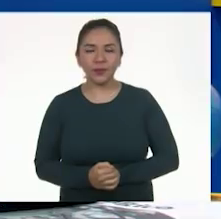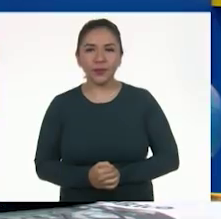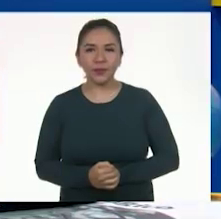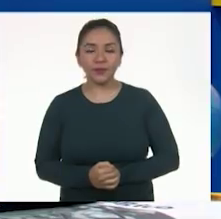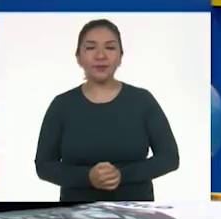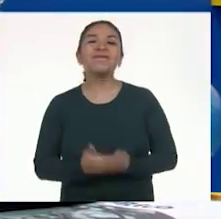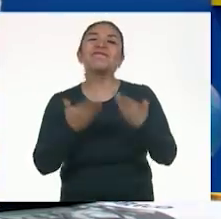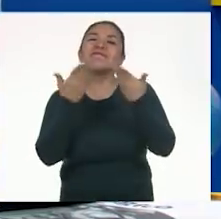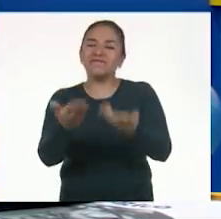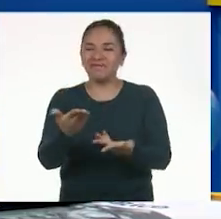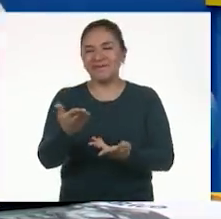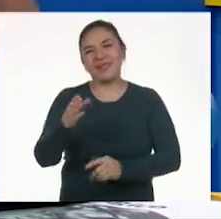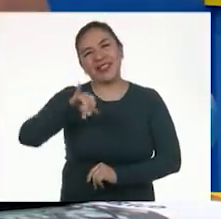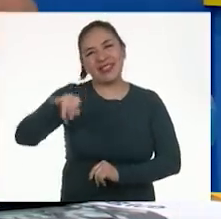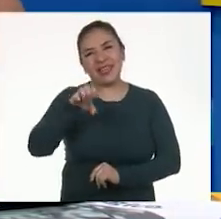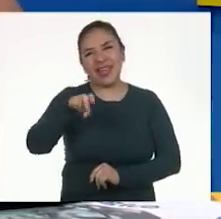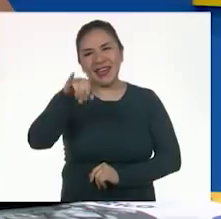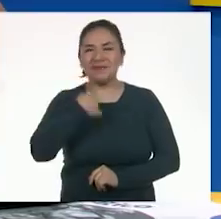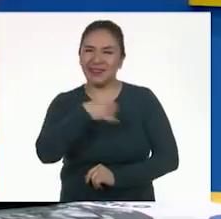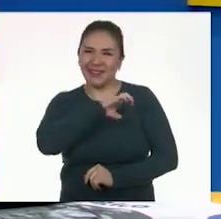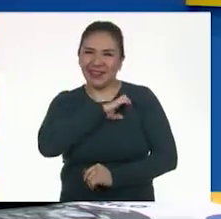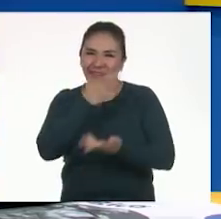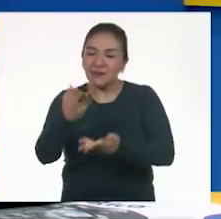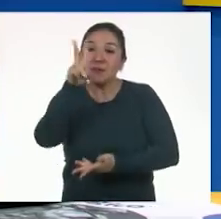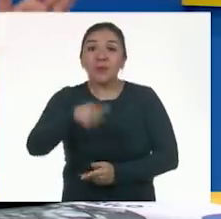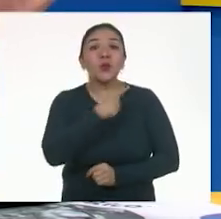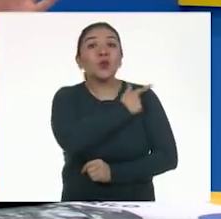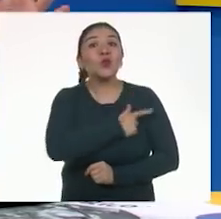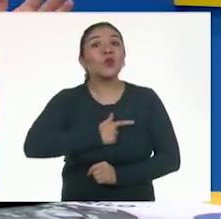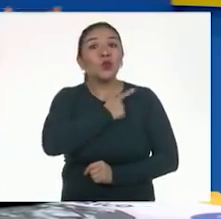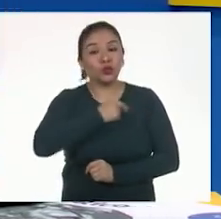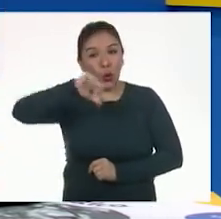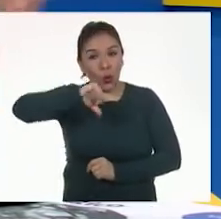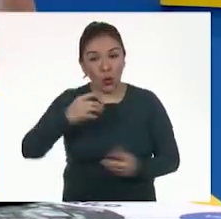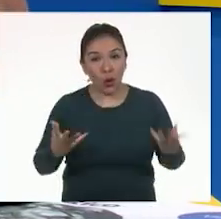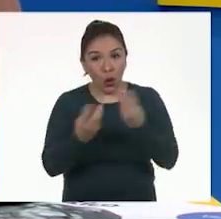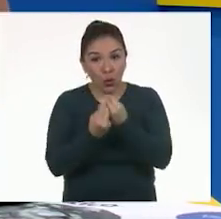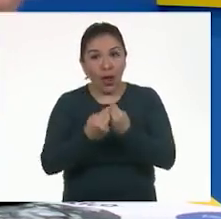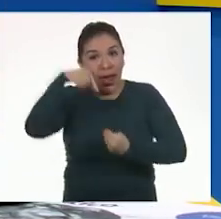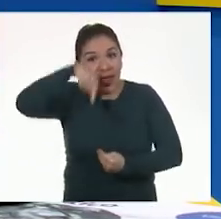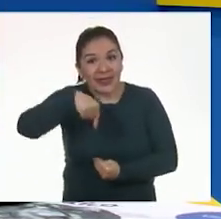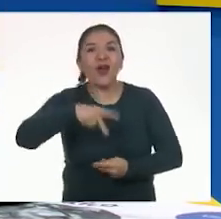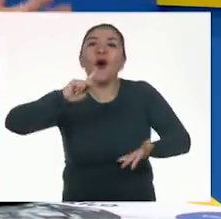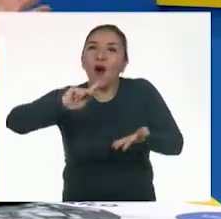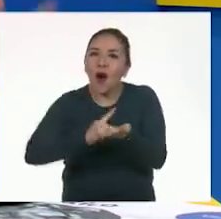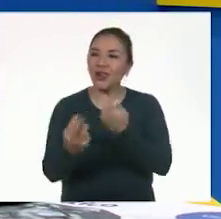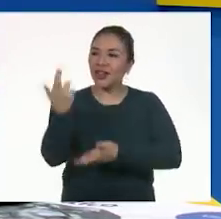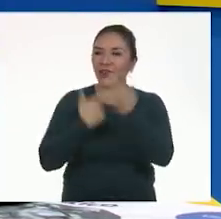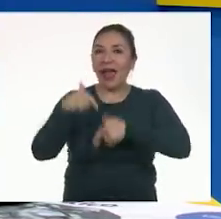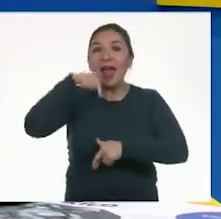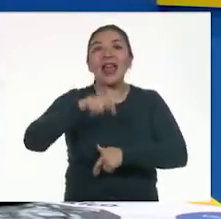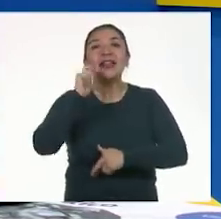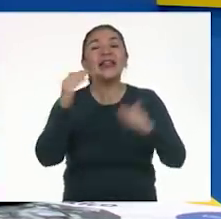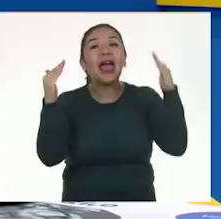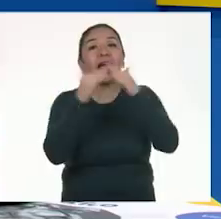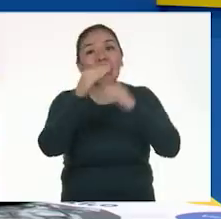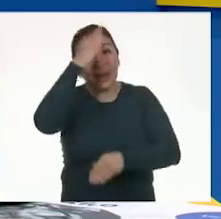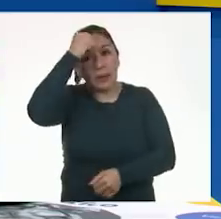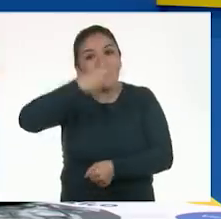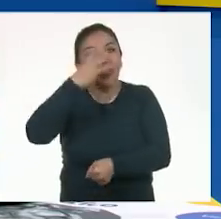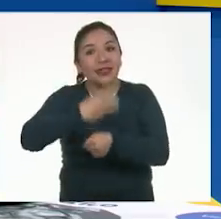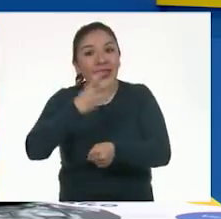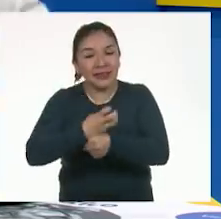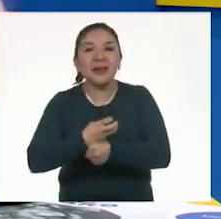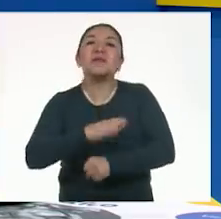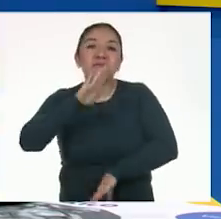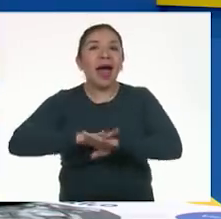Pues mi queridísima Jenny, me da muchísimo gusto estar el día de hoy ya reintegrándome a Aprende en Casa 3 y